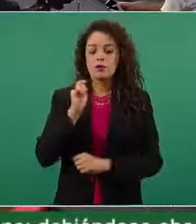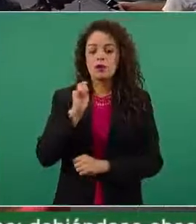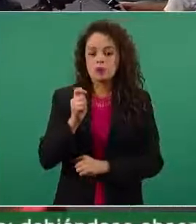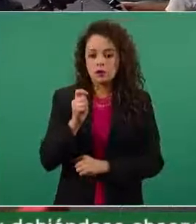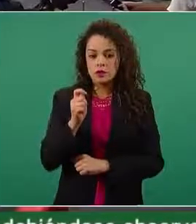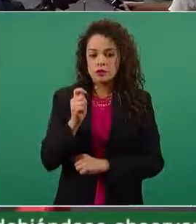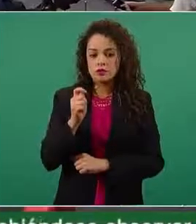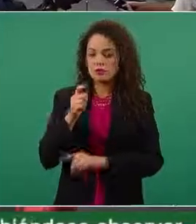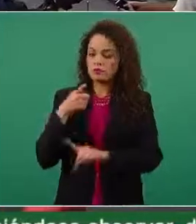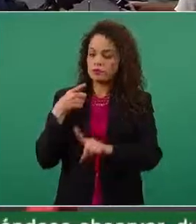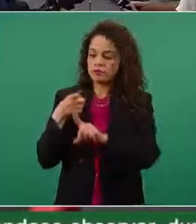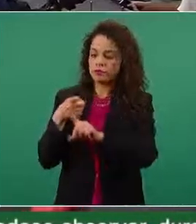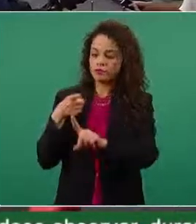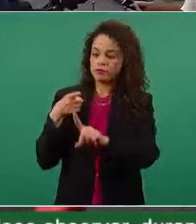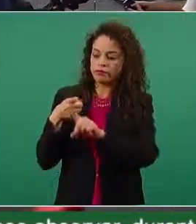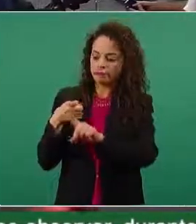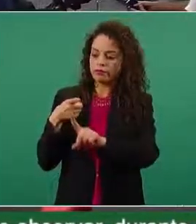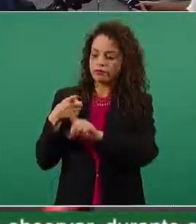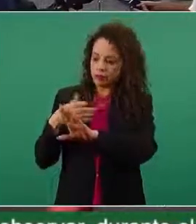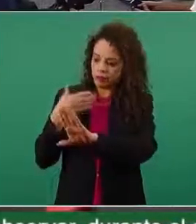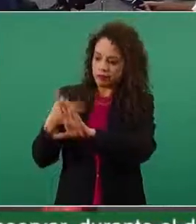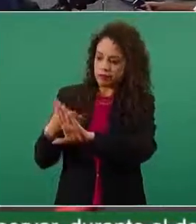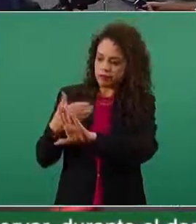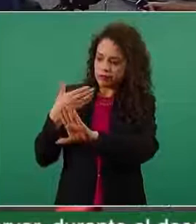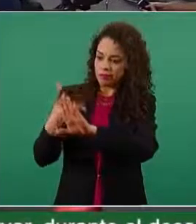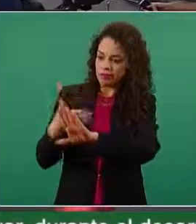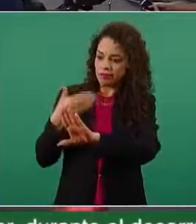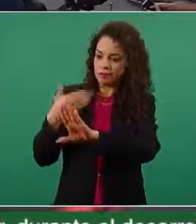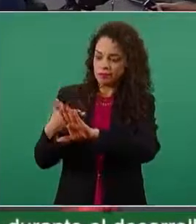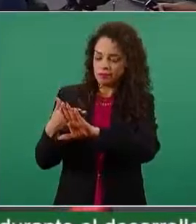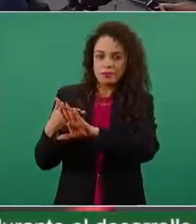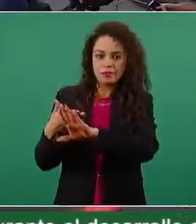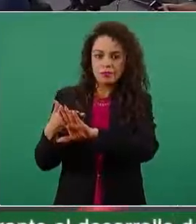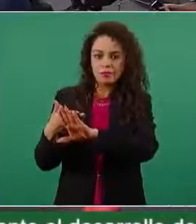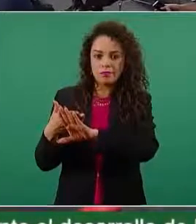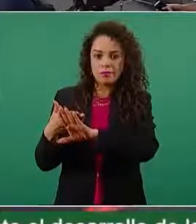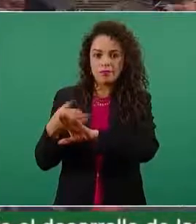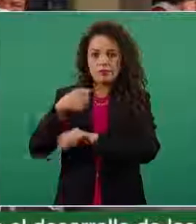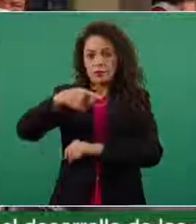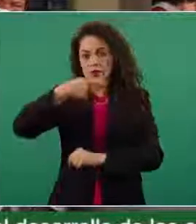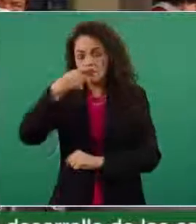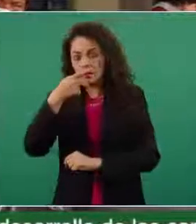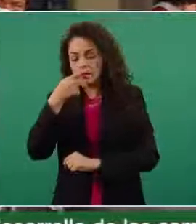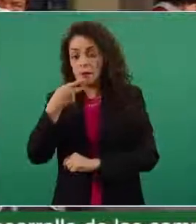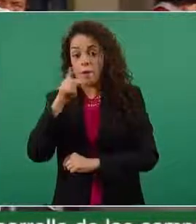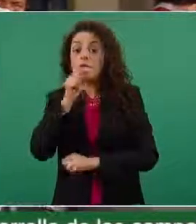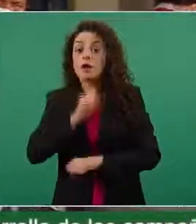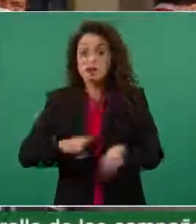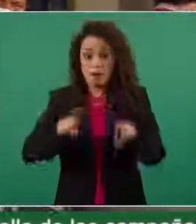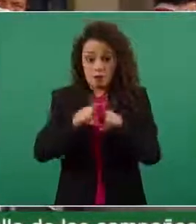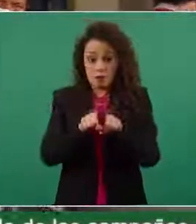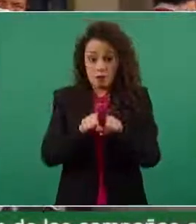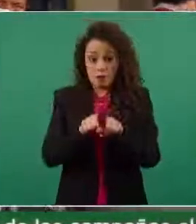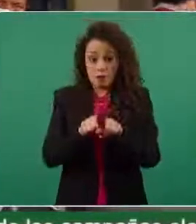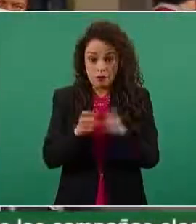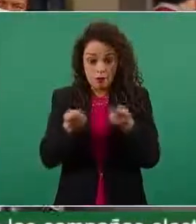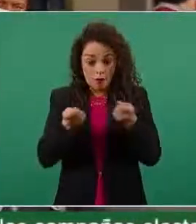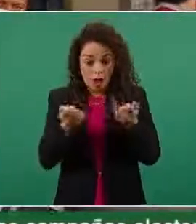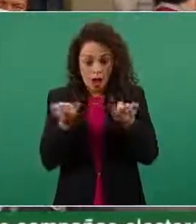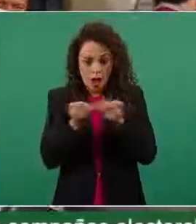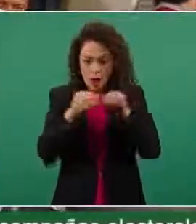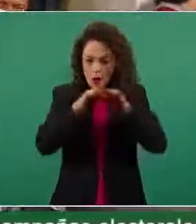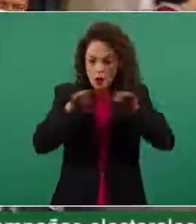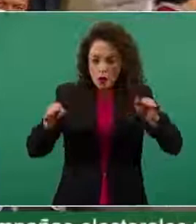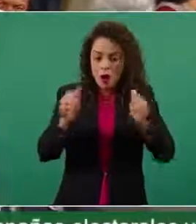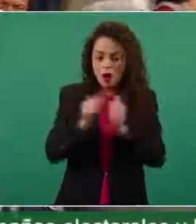cuando cualquier declaración que hace. Pero no vemos que se esté regulando lo mismo con los gobernadores. O sea, que el INE no